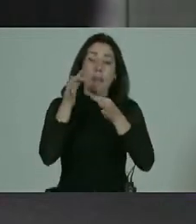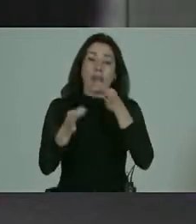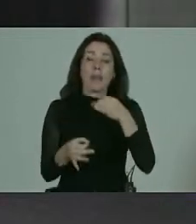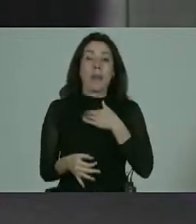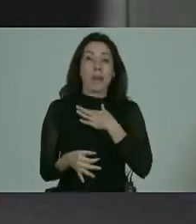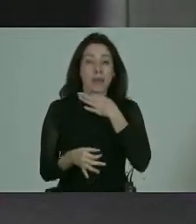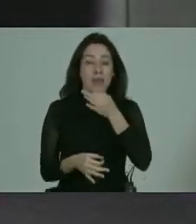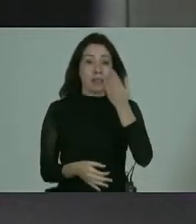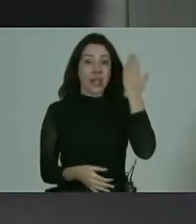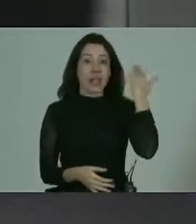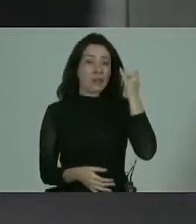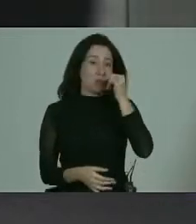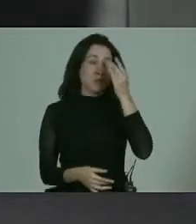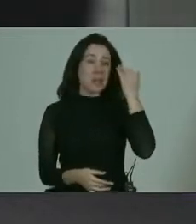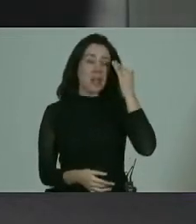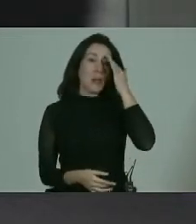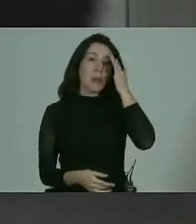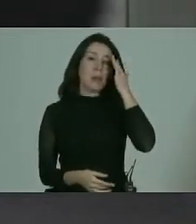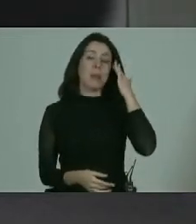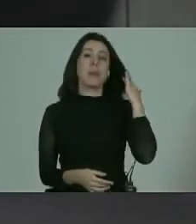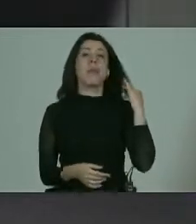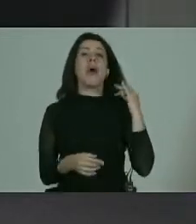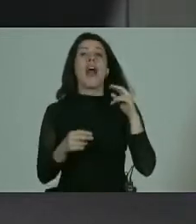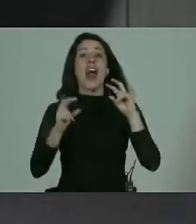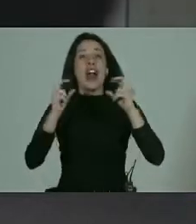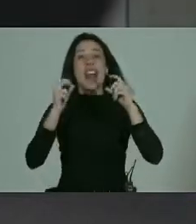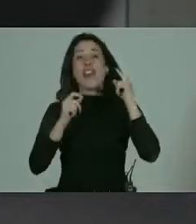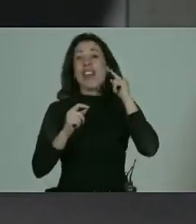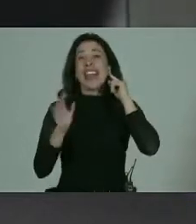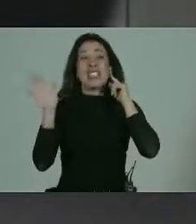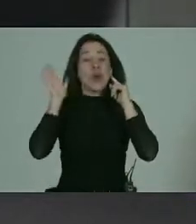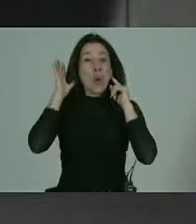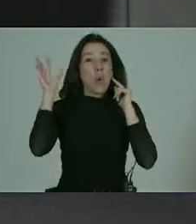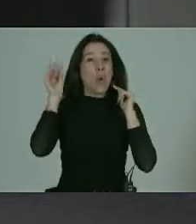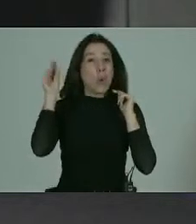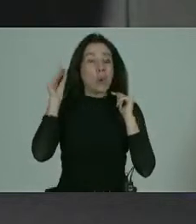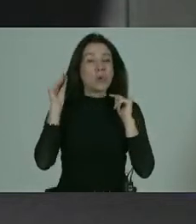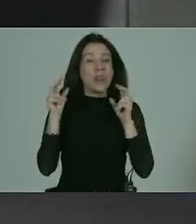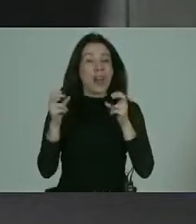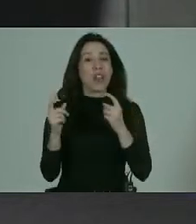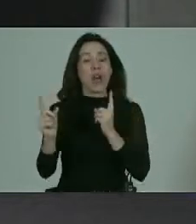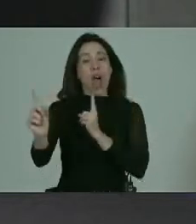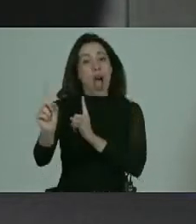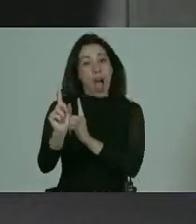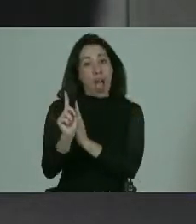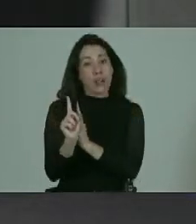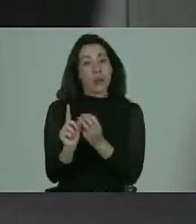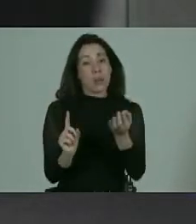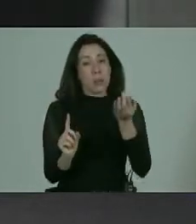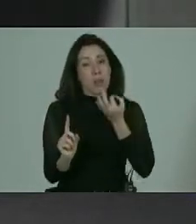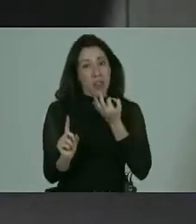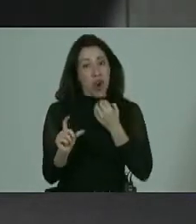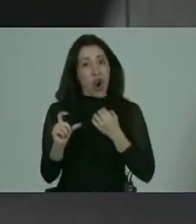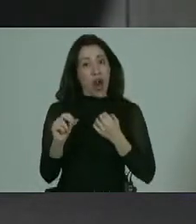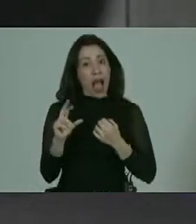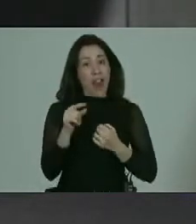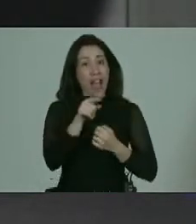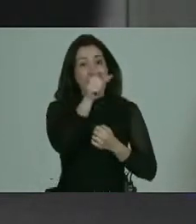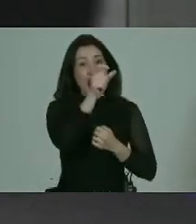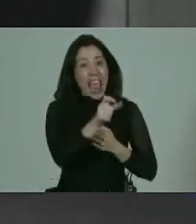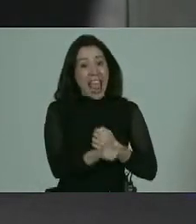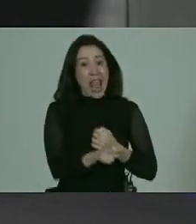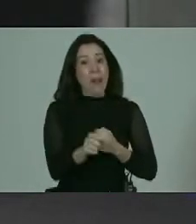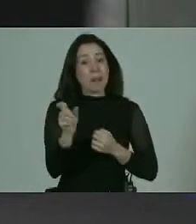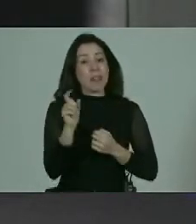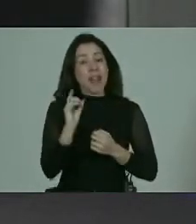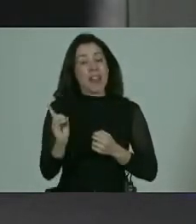hace un tiempo atrás dentro de los roedores que tenemos se acercó alguien a mí me dijo caro él es persona con